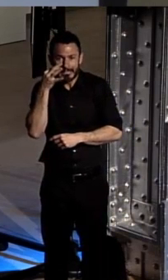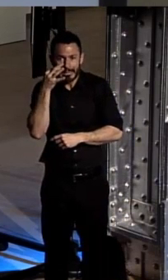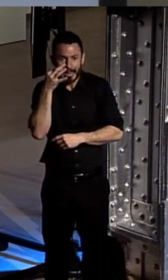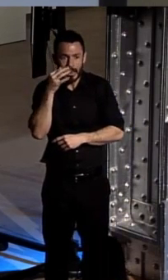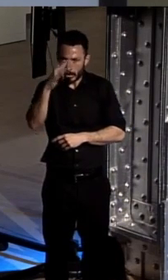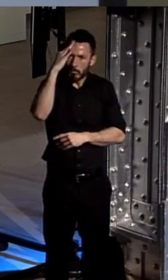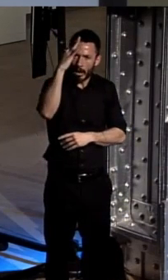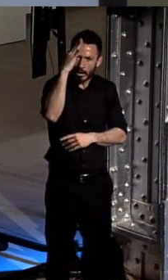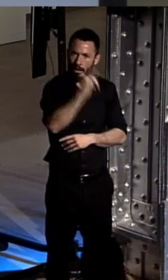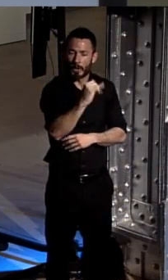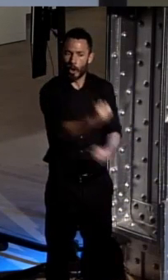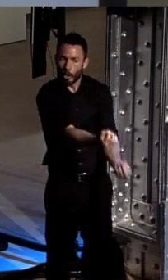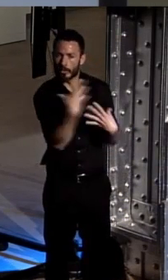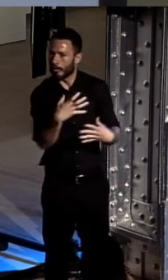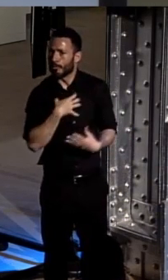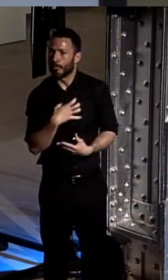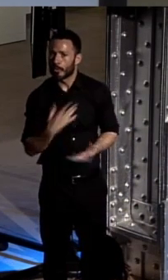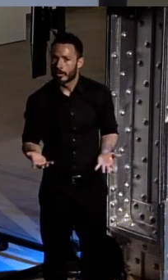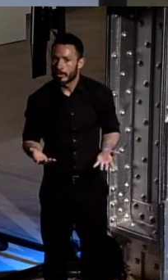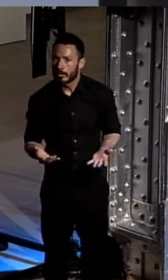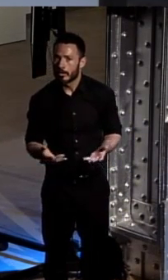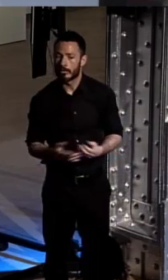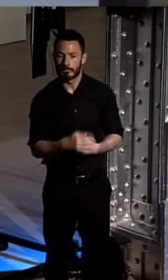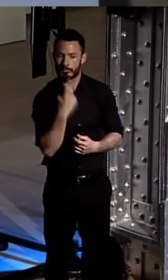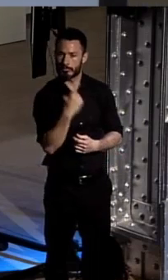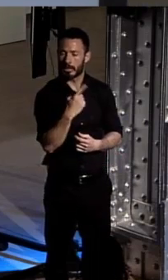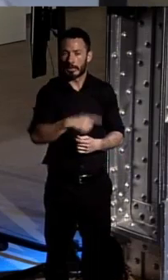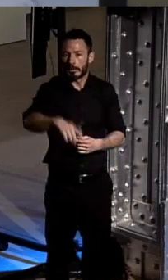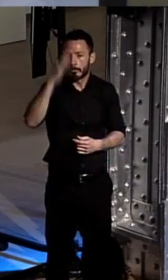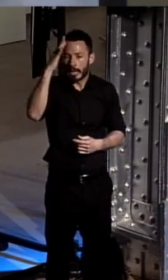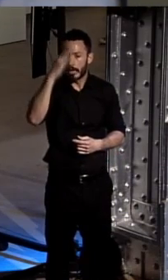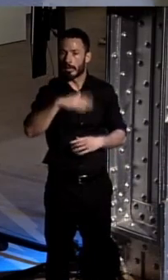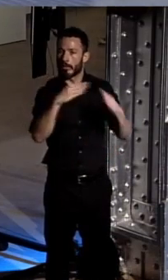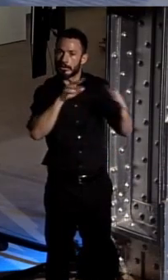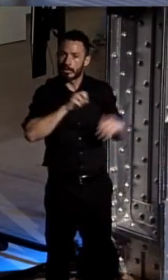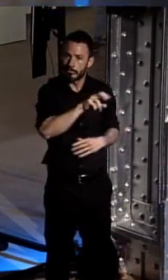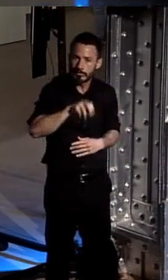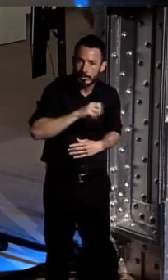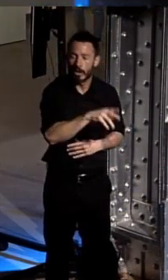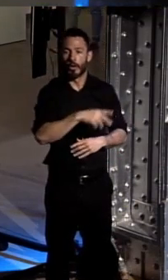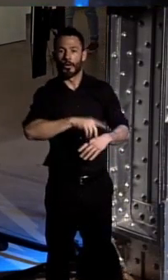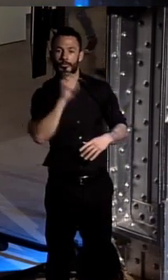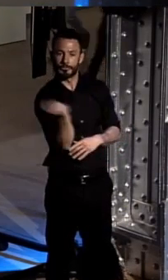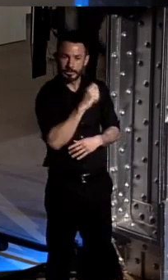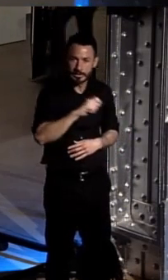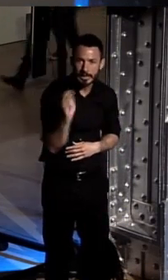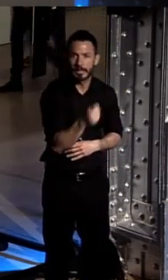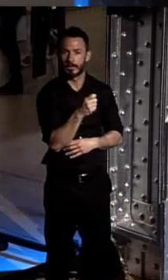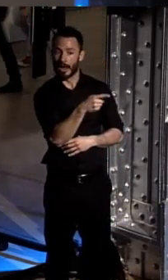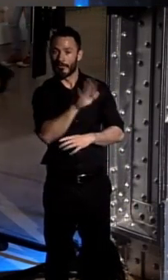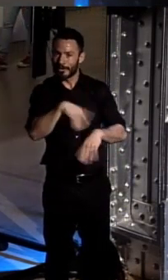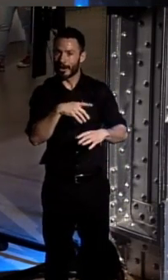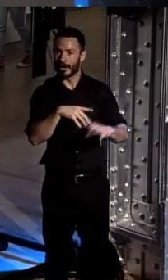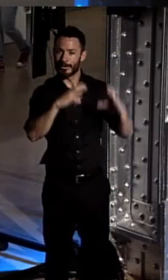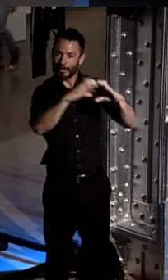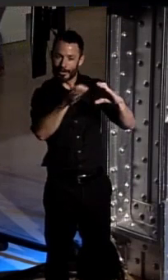tiene cómo contárnoslo? Entonces le dijo a esta mujer, imagina que caminas al tenis, imagina que juegas por tu casa, y encontró exactamente el mismo patrón. Y cuando uno